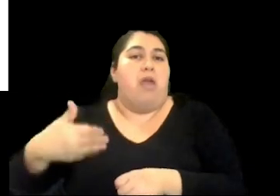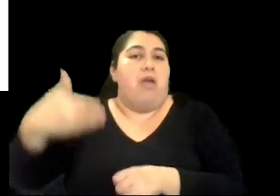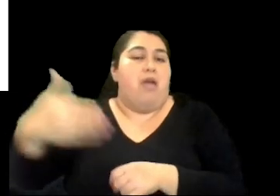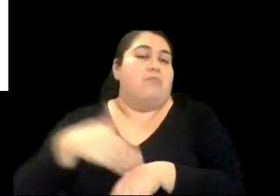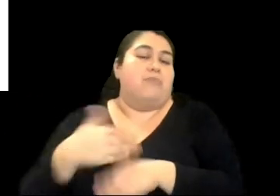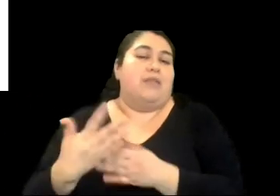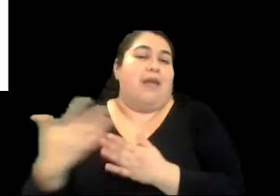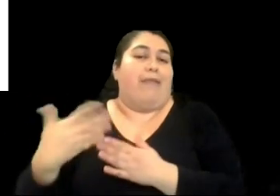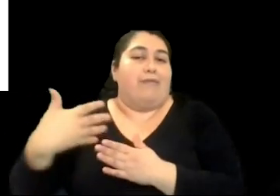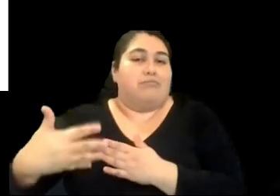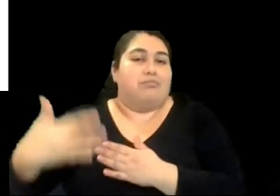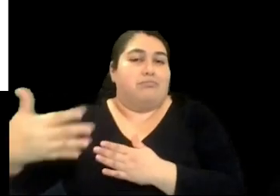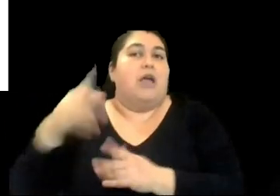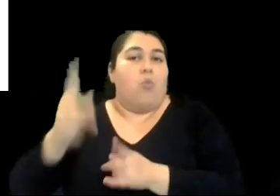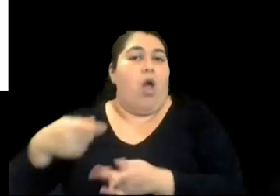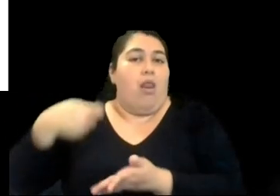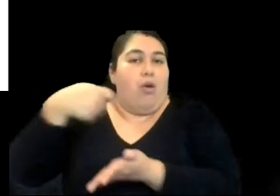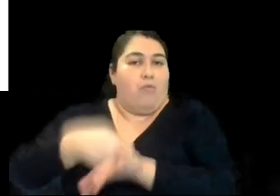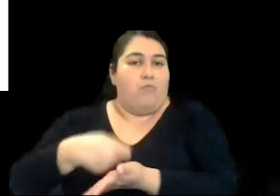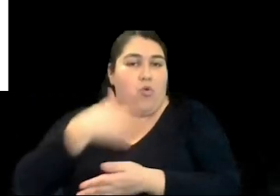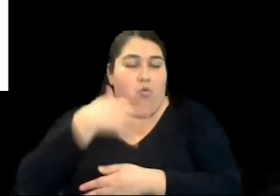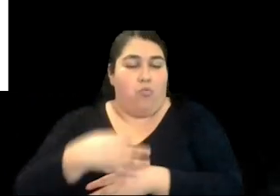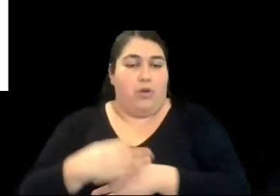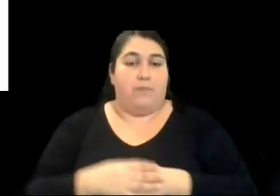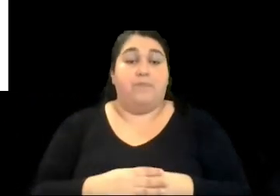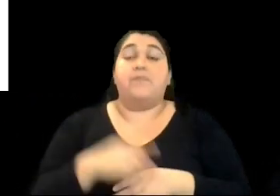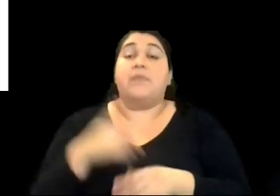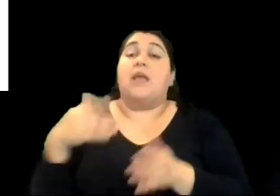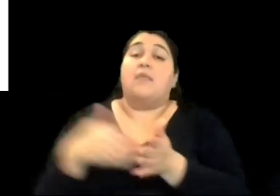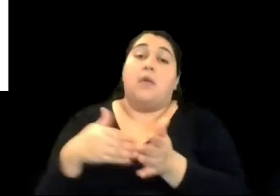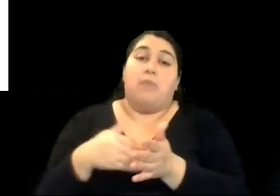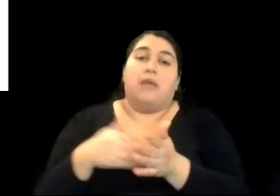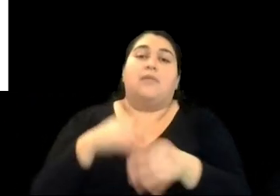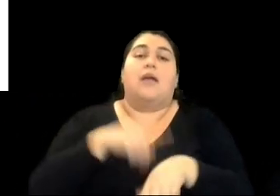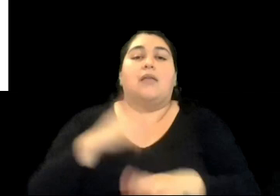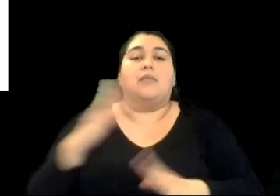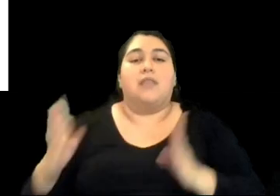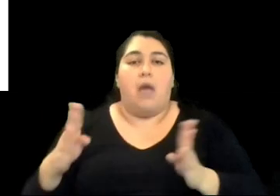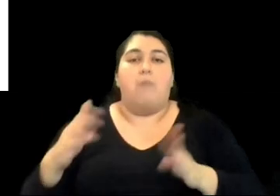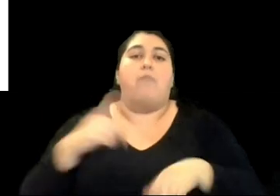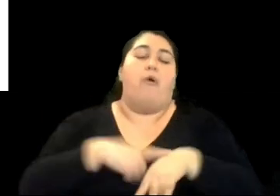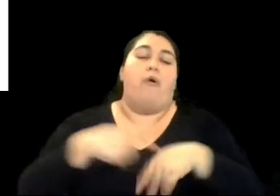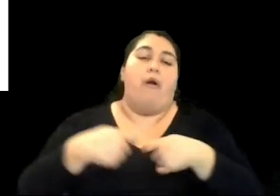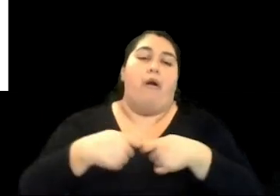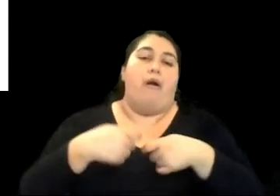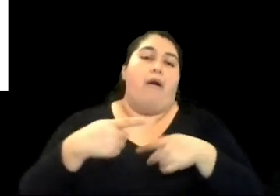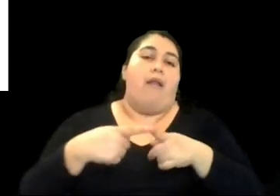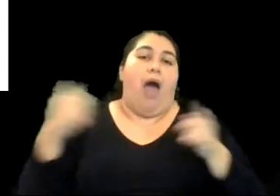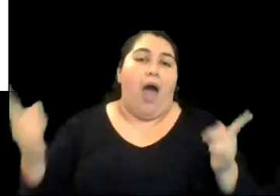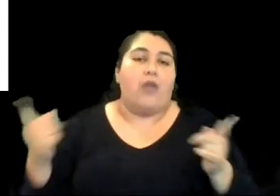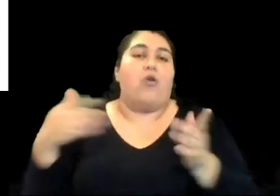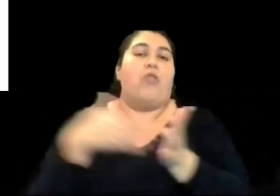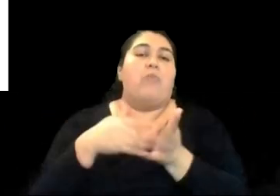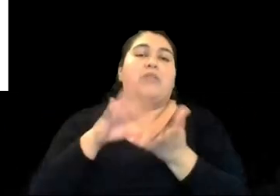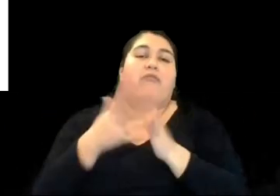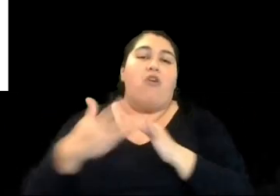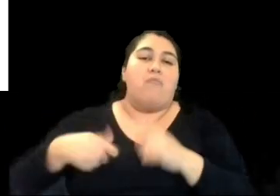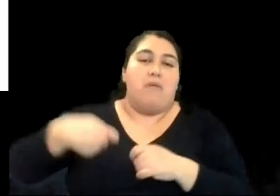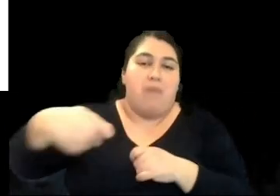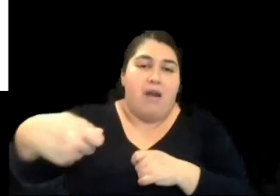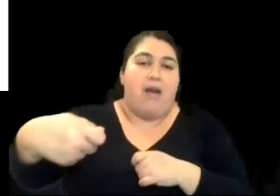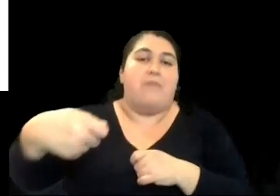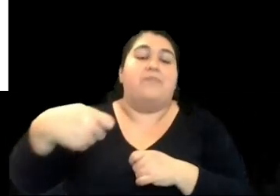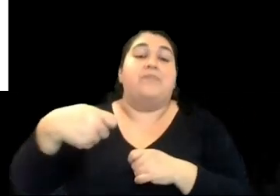Como tal vez esos plazos son largos, ahora vamos a ver cómo se puede pagar la moratoria. Mientras tanto,